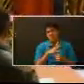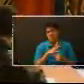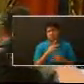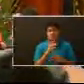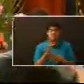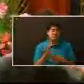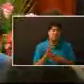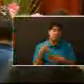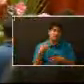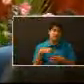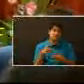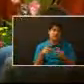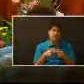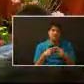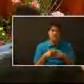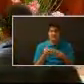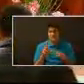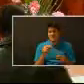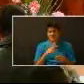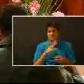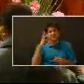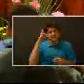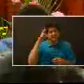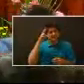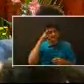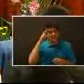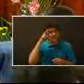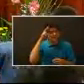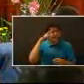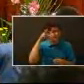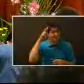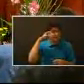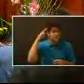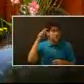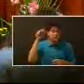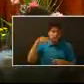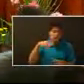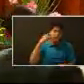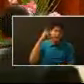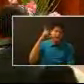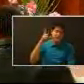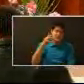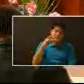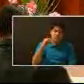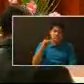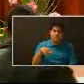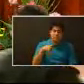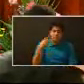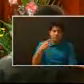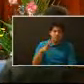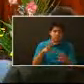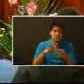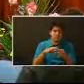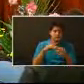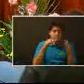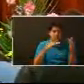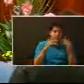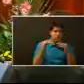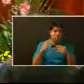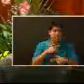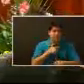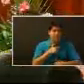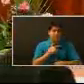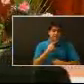que se le acabaron los argumentos, hoy el Señor, Jehová de los ejércitos, le dice que